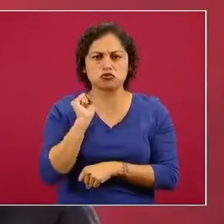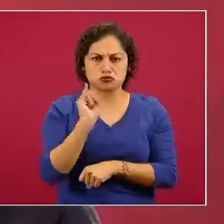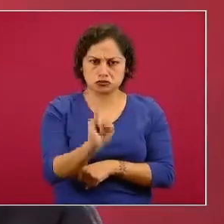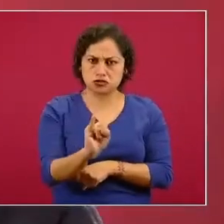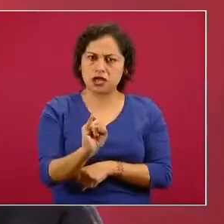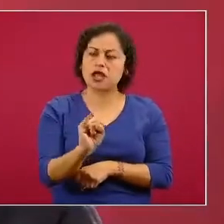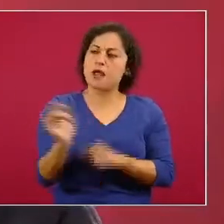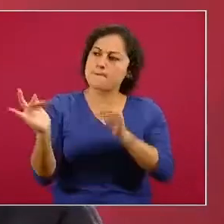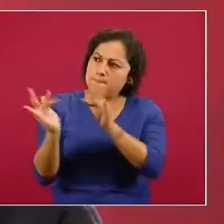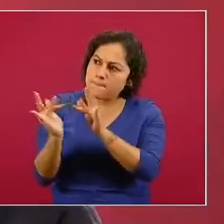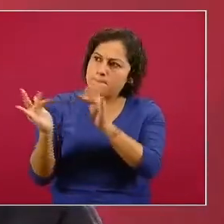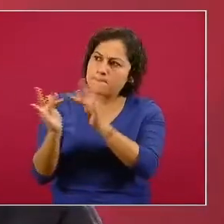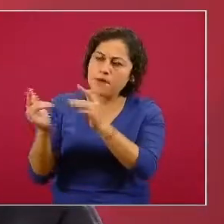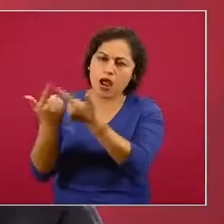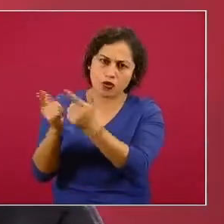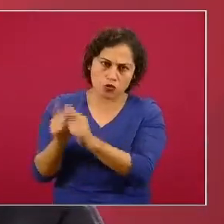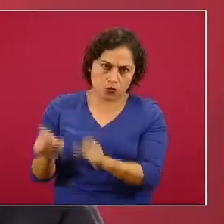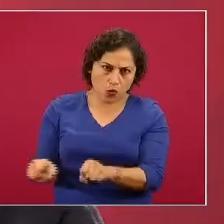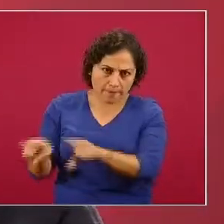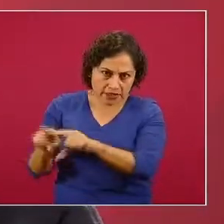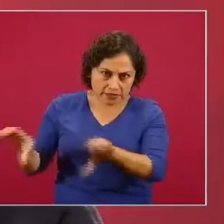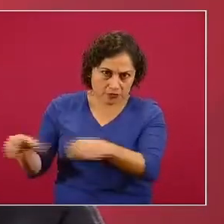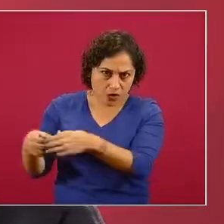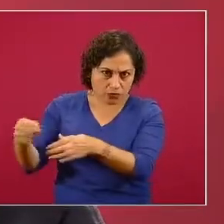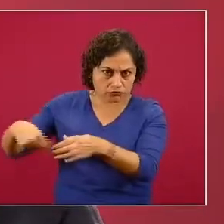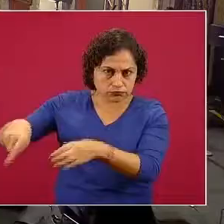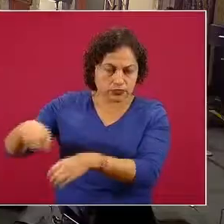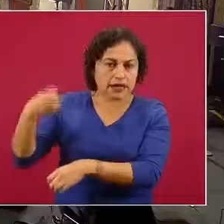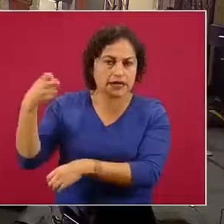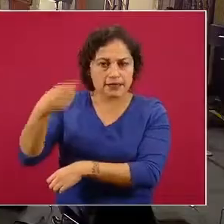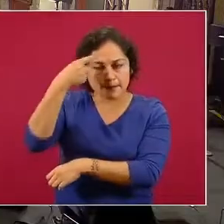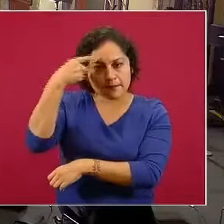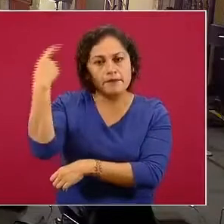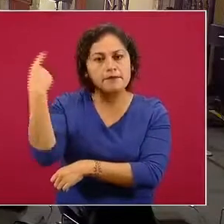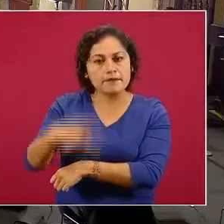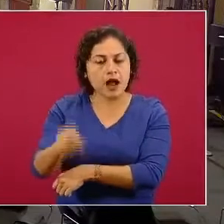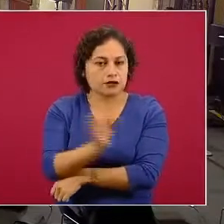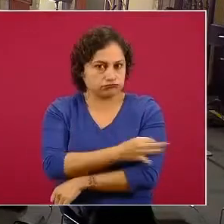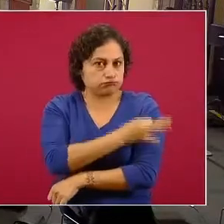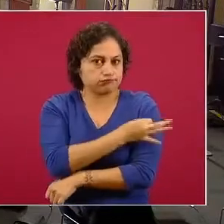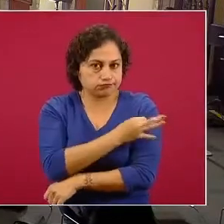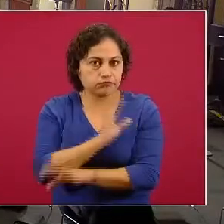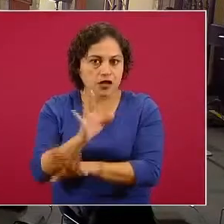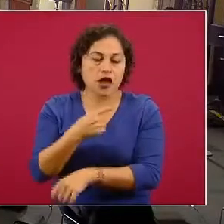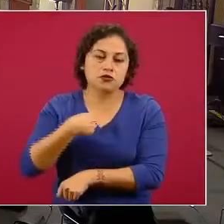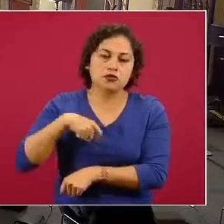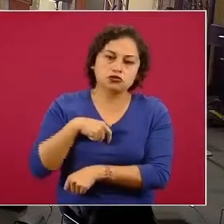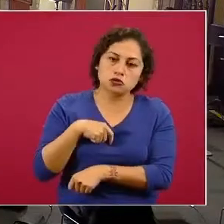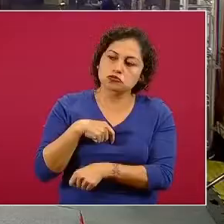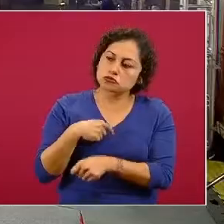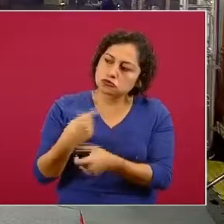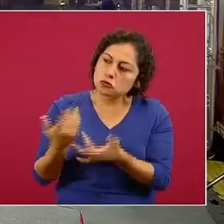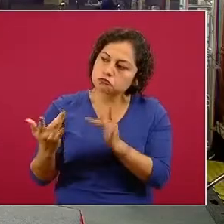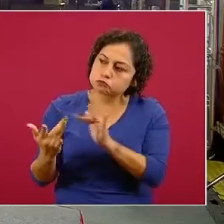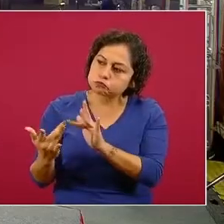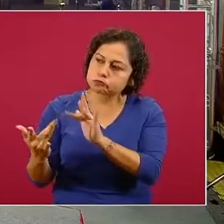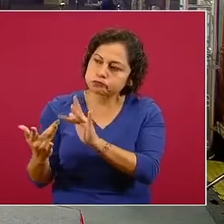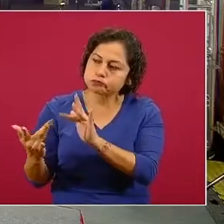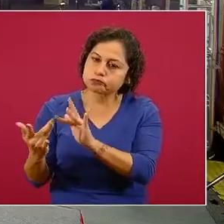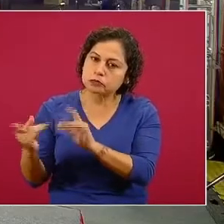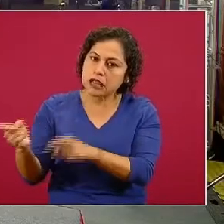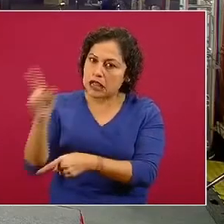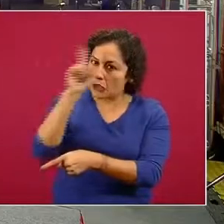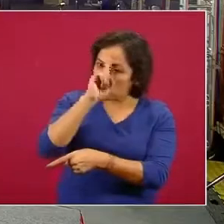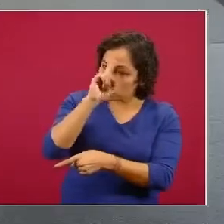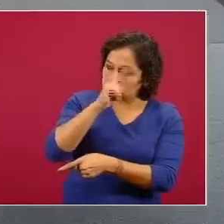parte del Grupo Asesor Estratégico de Inmunizaciones de la OMS y vamos atendiendo justamente a sus recomendaciones, lo que nos